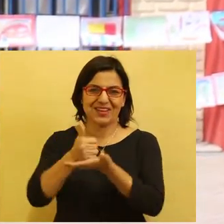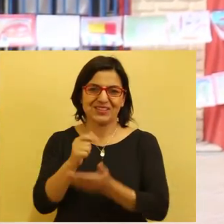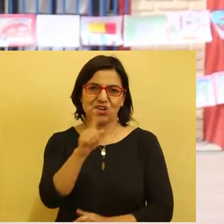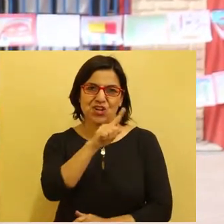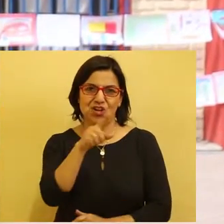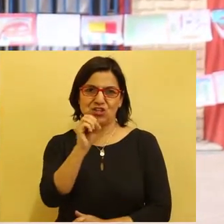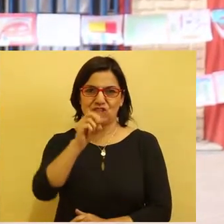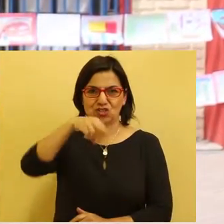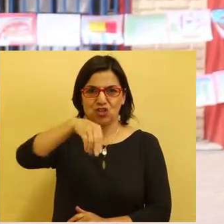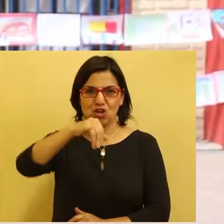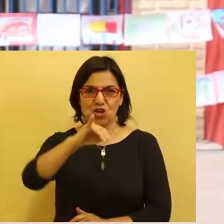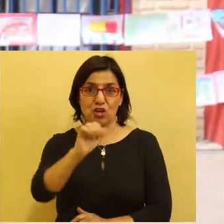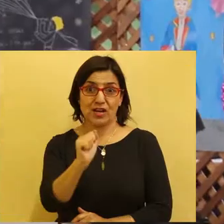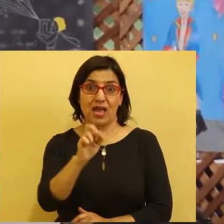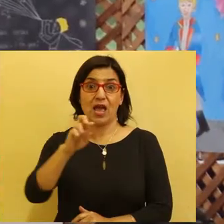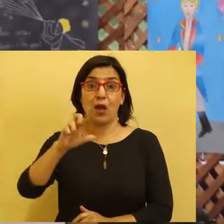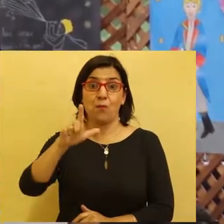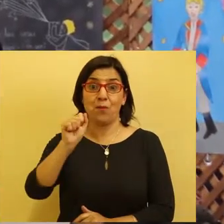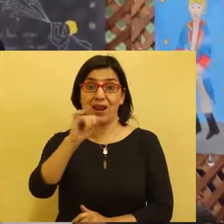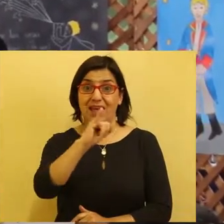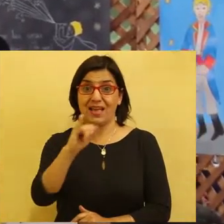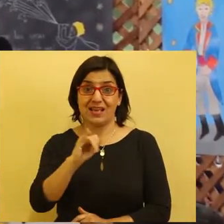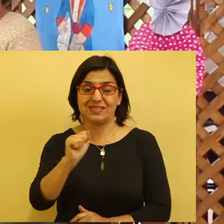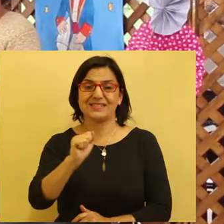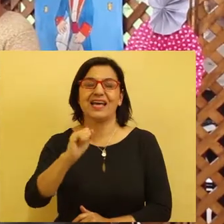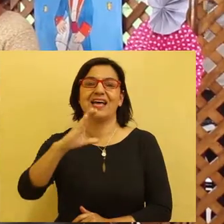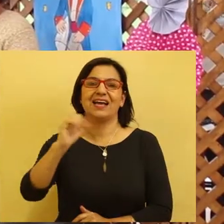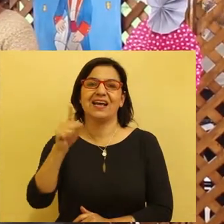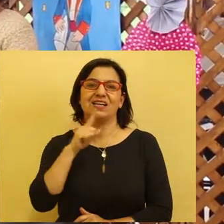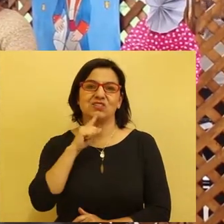directora, Sonia Plaza Castro.